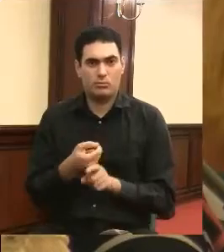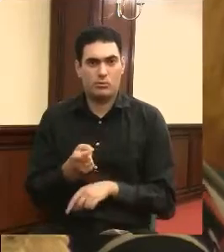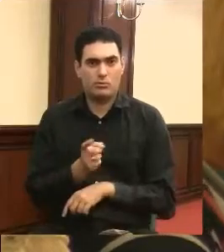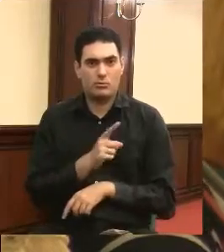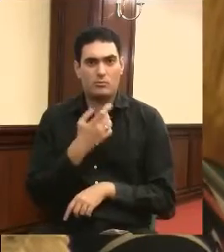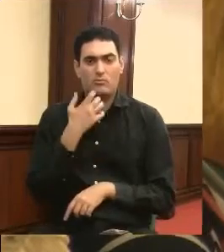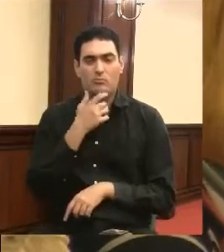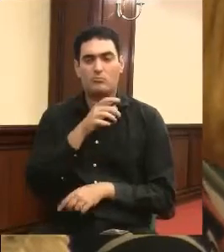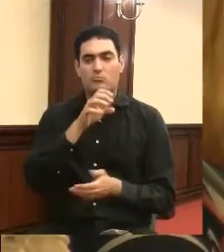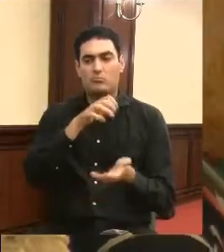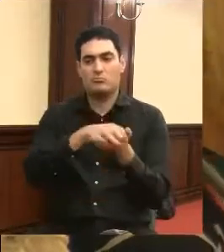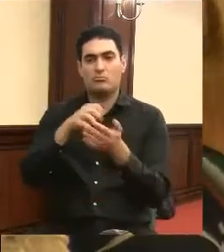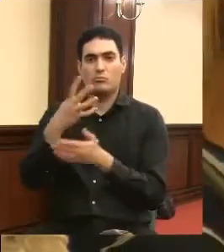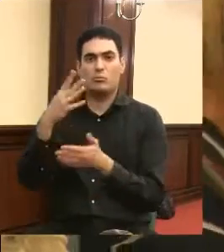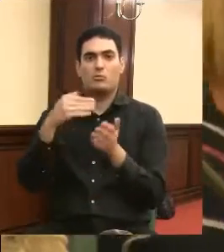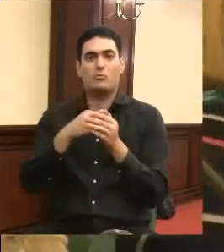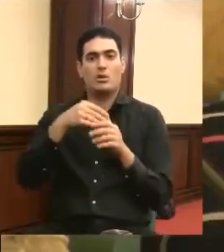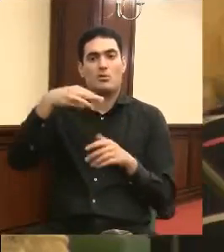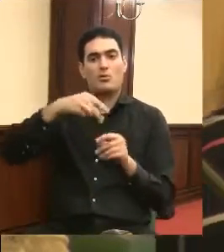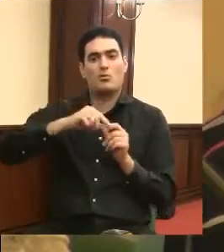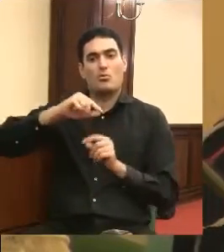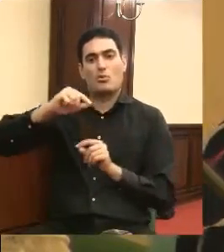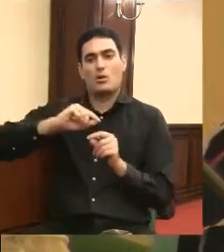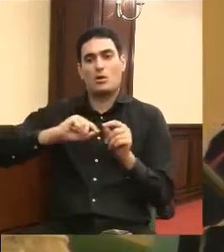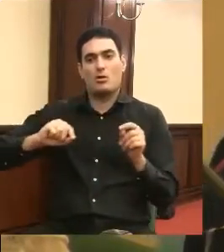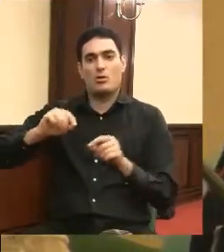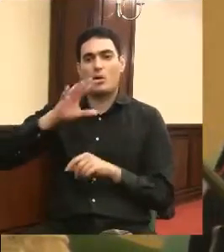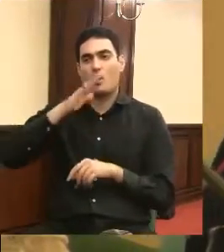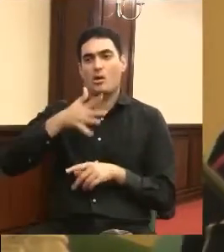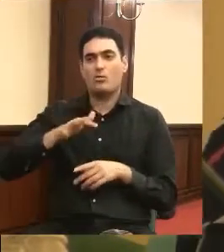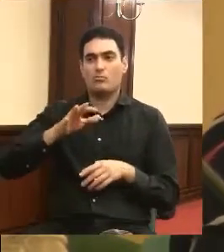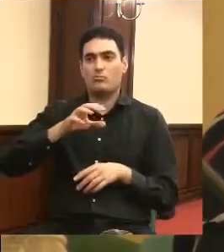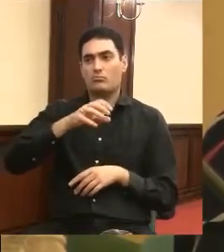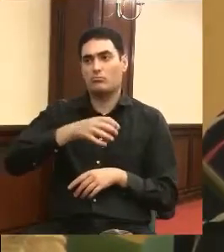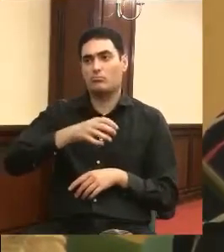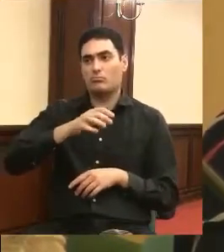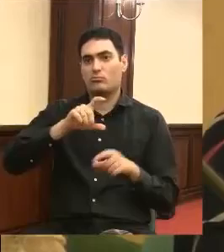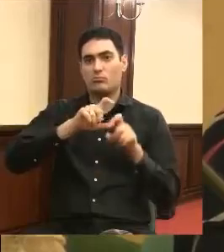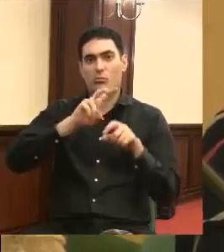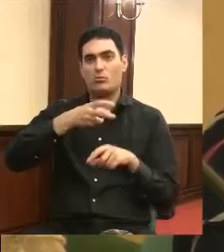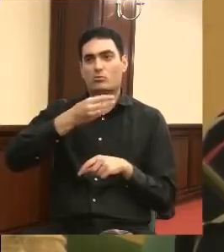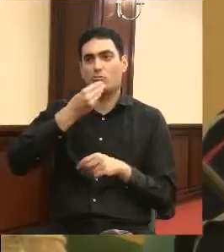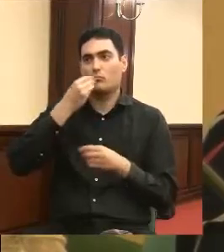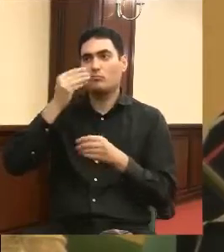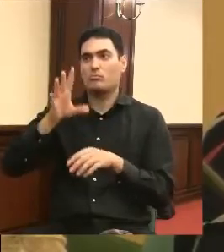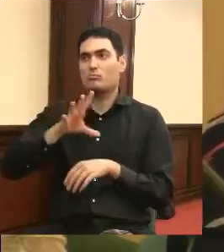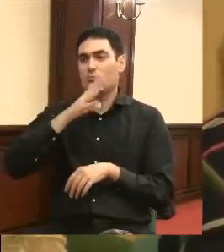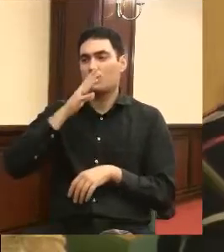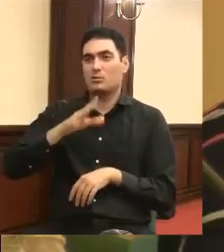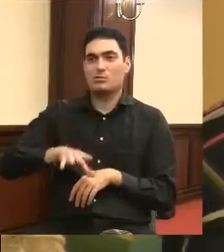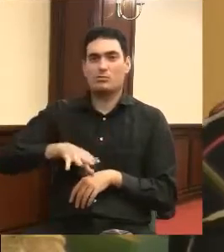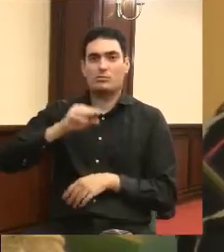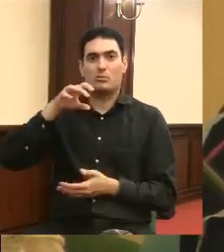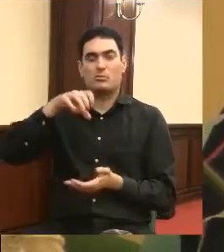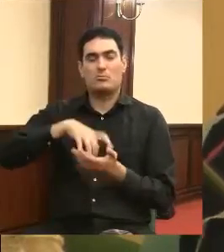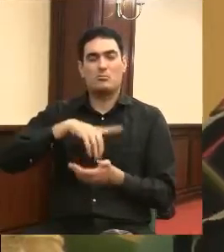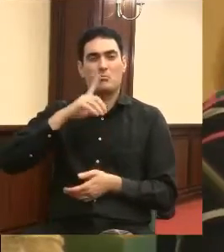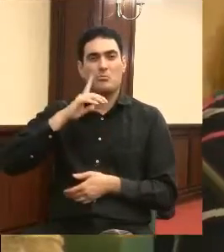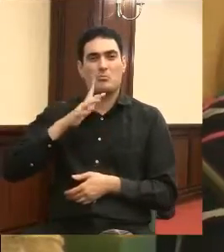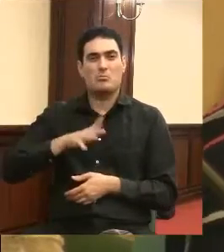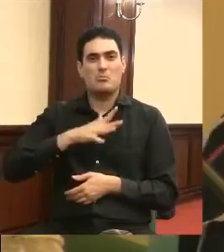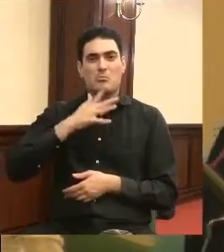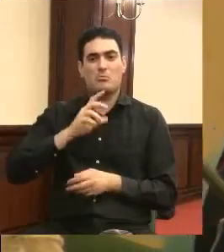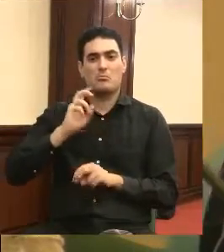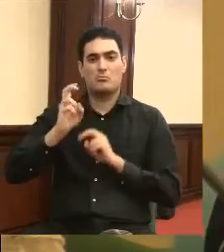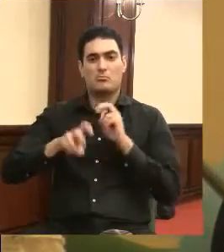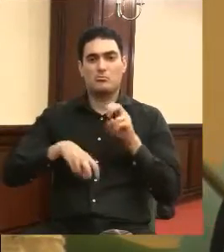cierre, no parecen lo suficientemente persuasivas. Una instalación de 4.000 metros cuadrados que ahora podría pasar a otro operador, porque